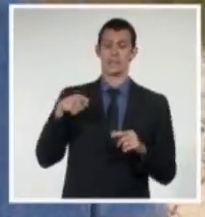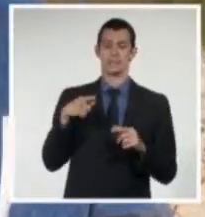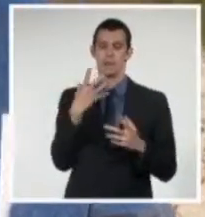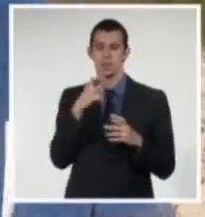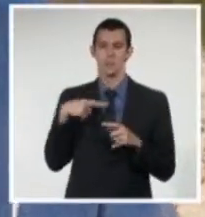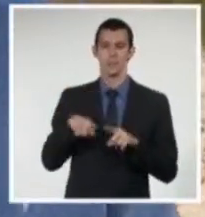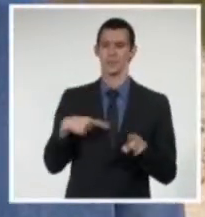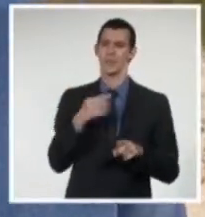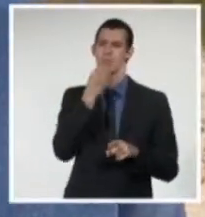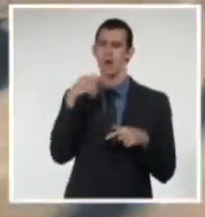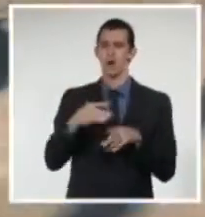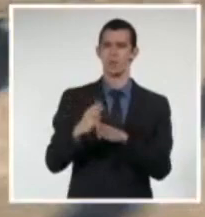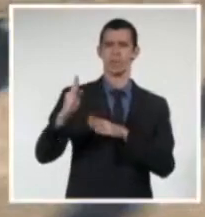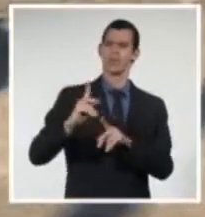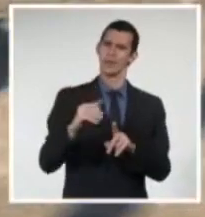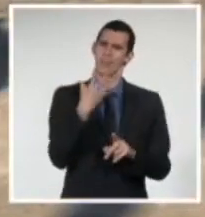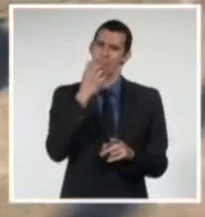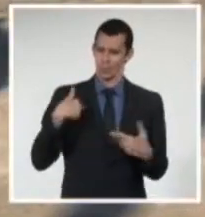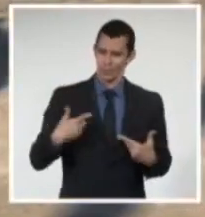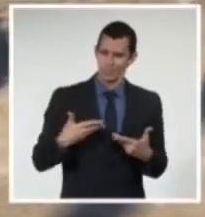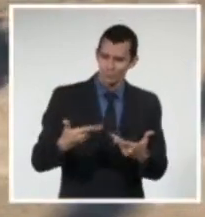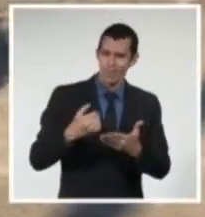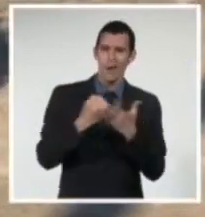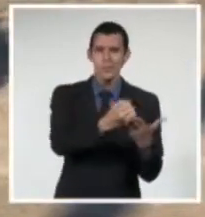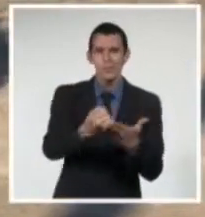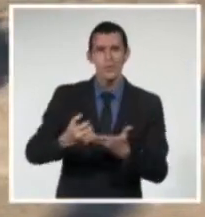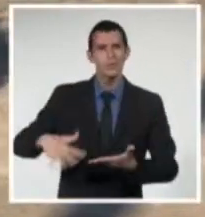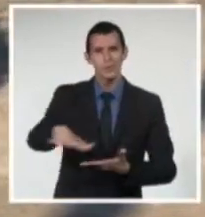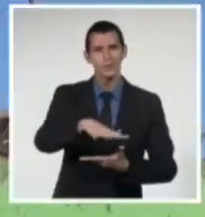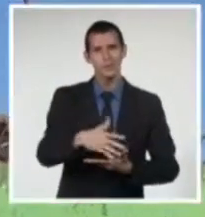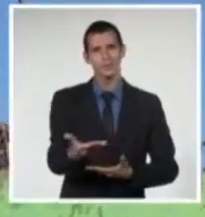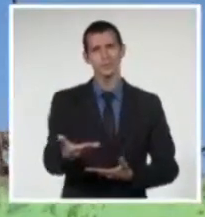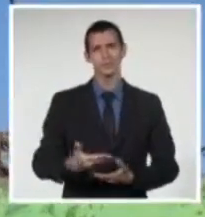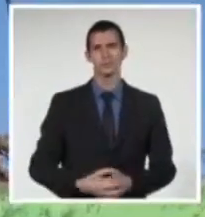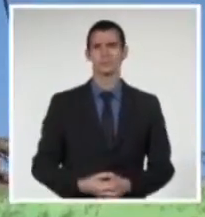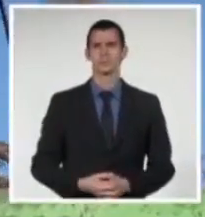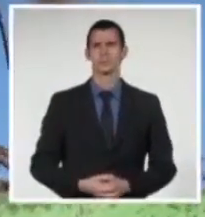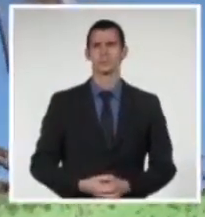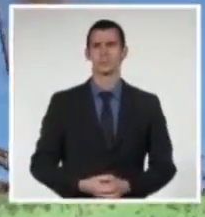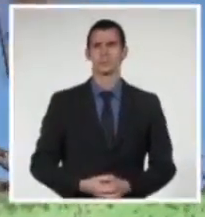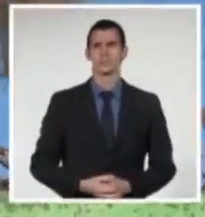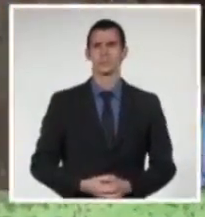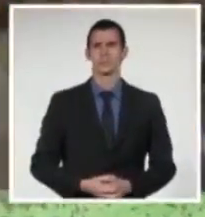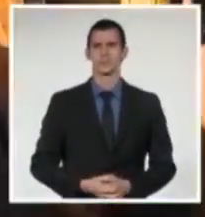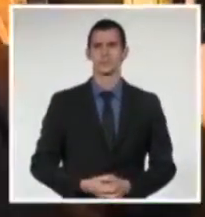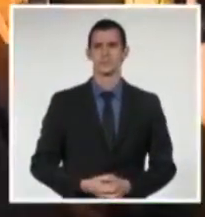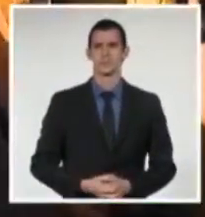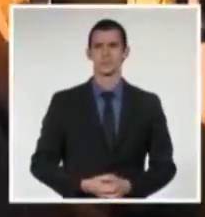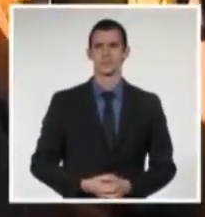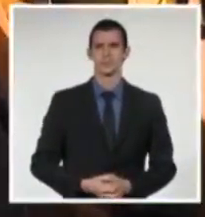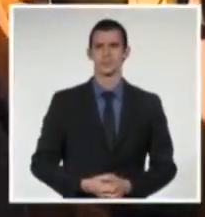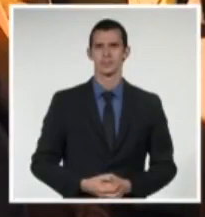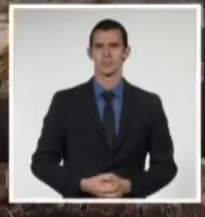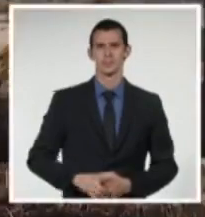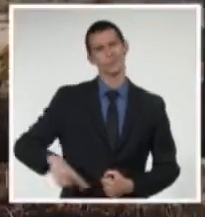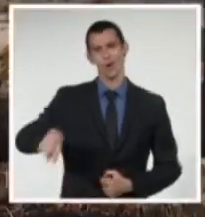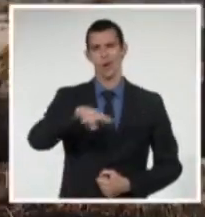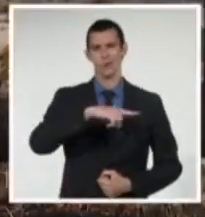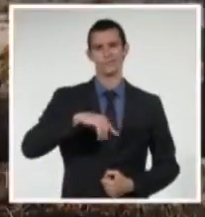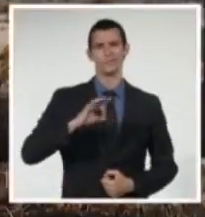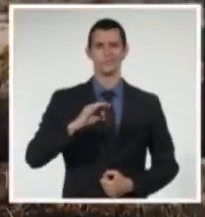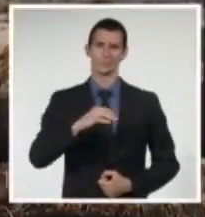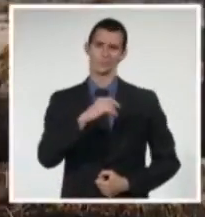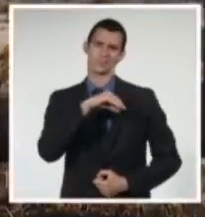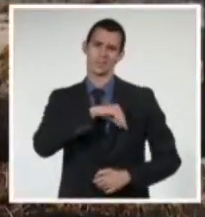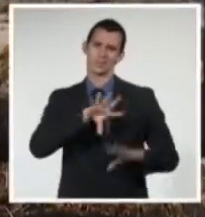frente en las labores de recuperación. En un acto de compromiso se unieron todos desde las diferentes tareas para impulsar la recuperación en